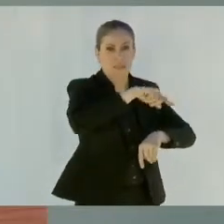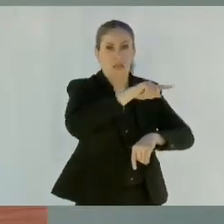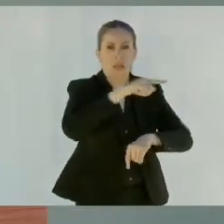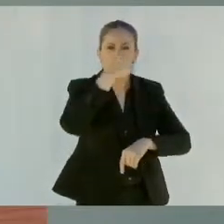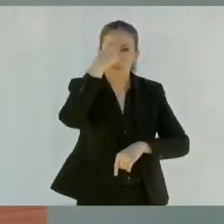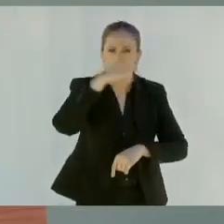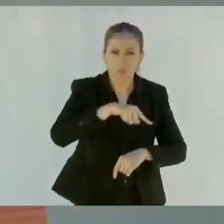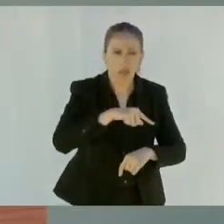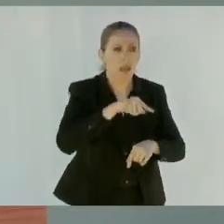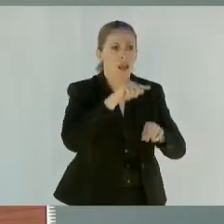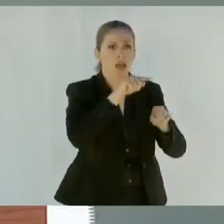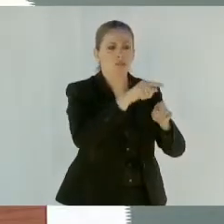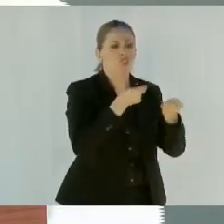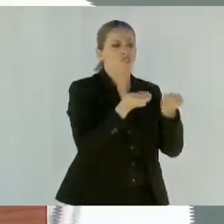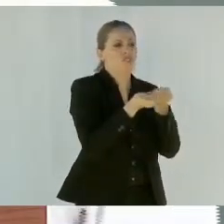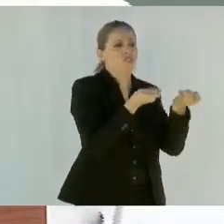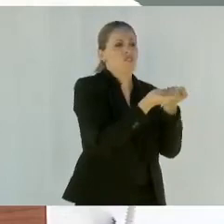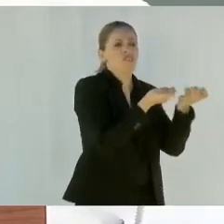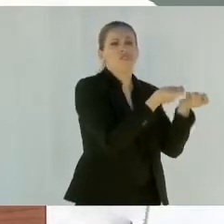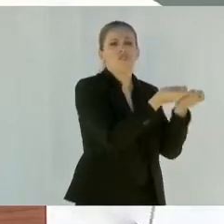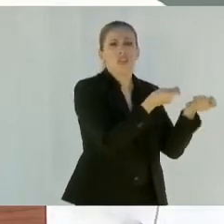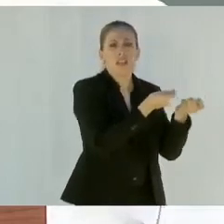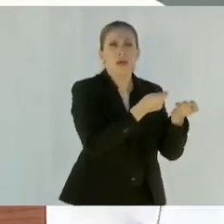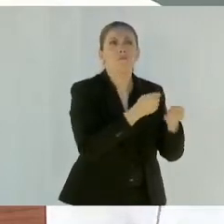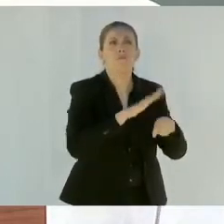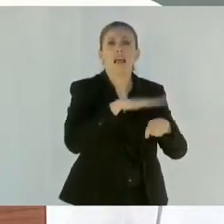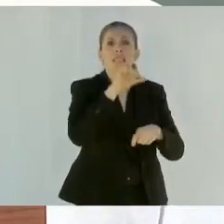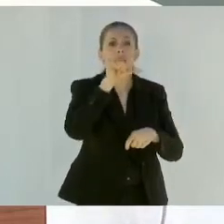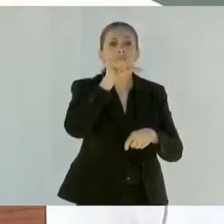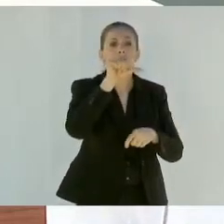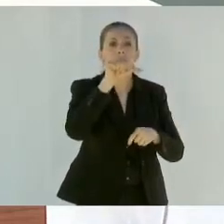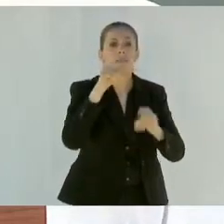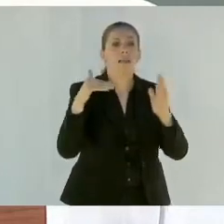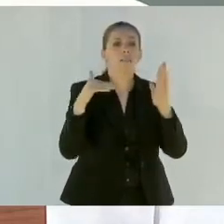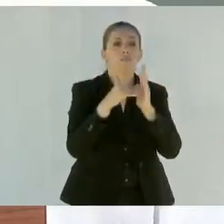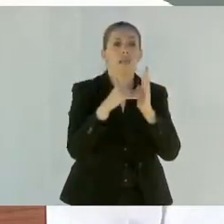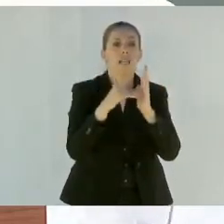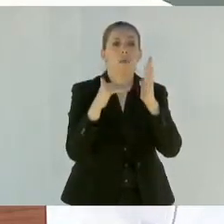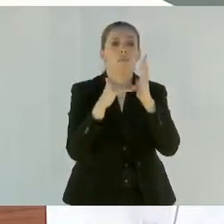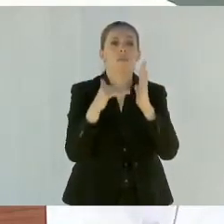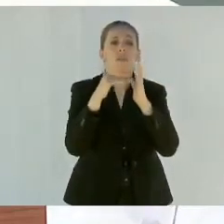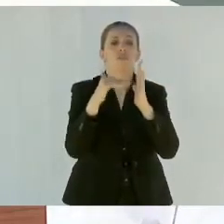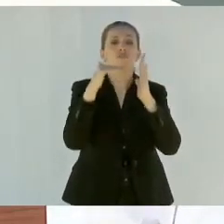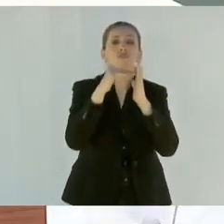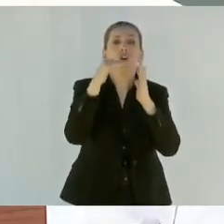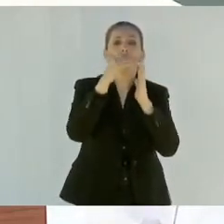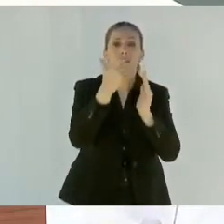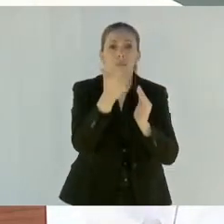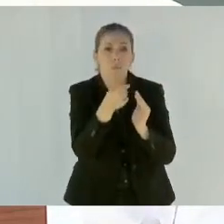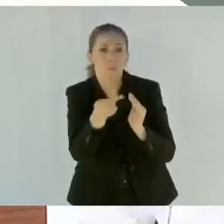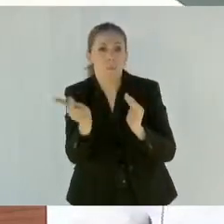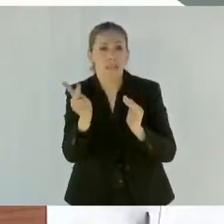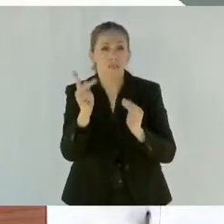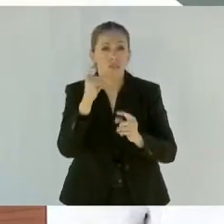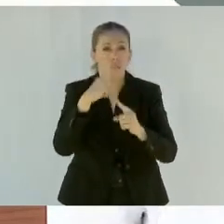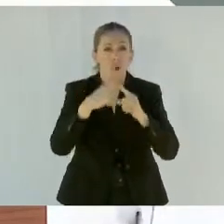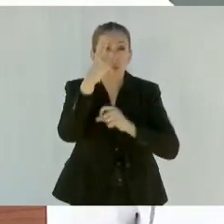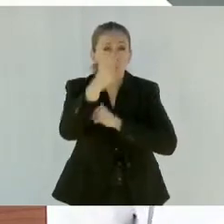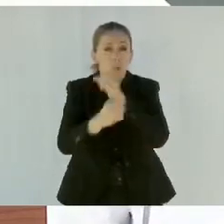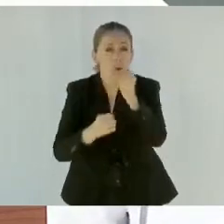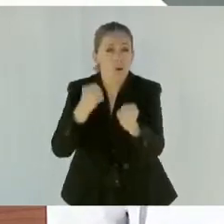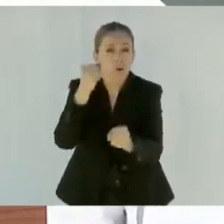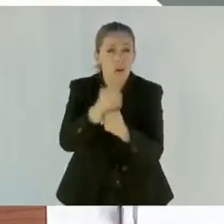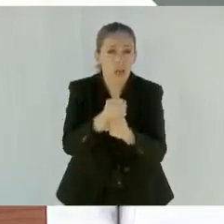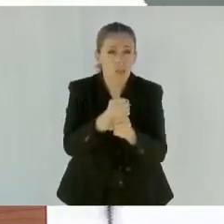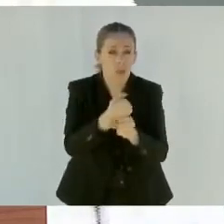privatizados, 16 mil millones de pesos al año se les tiene que